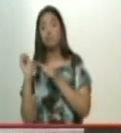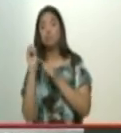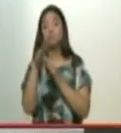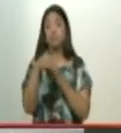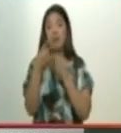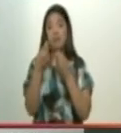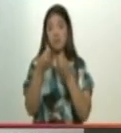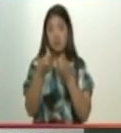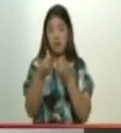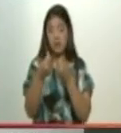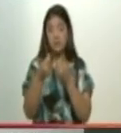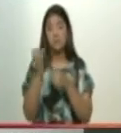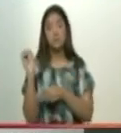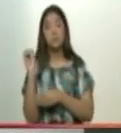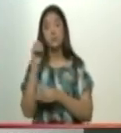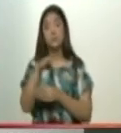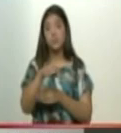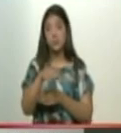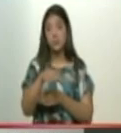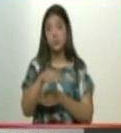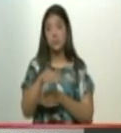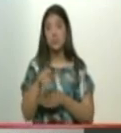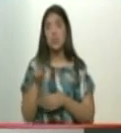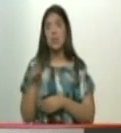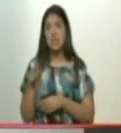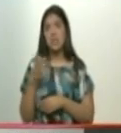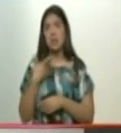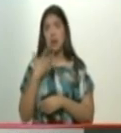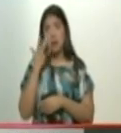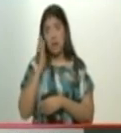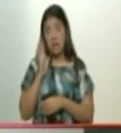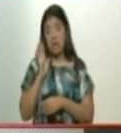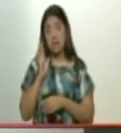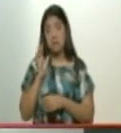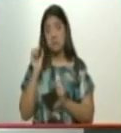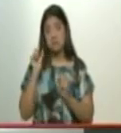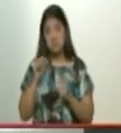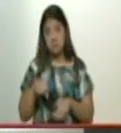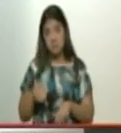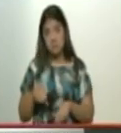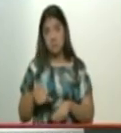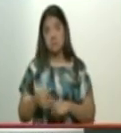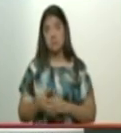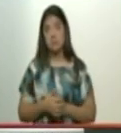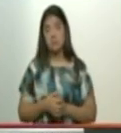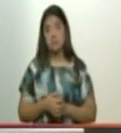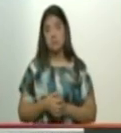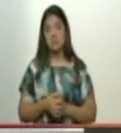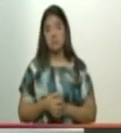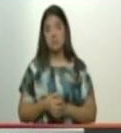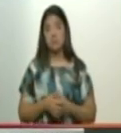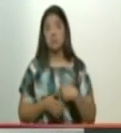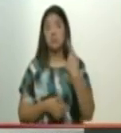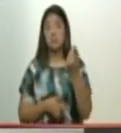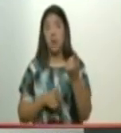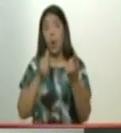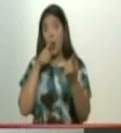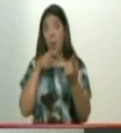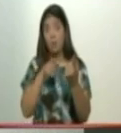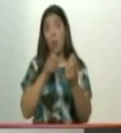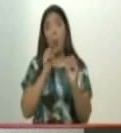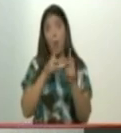dinero, y siendo creída esta versión, el compañero le da